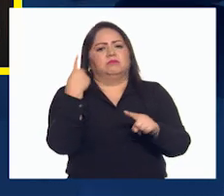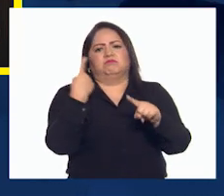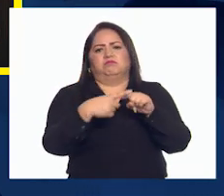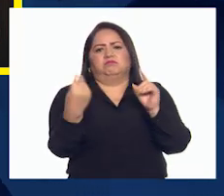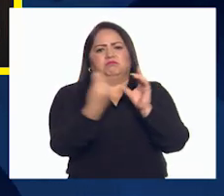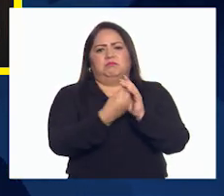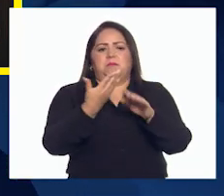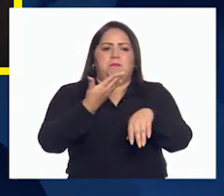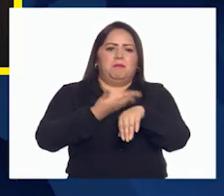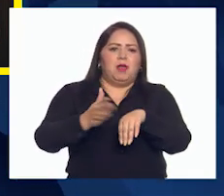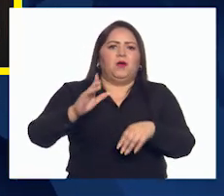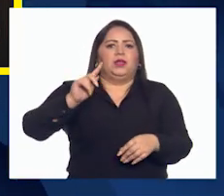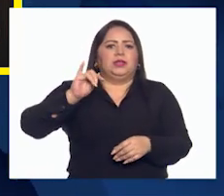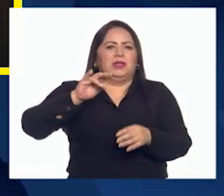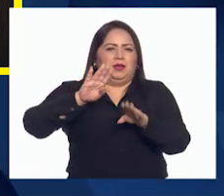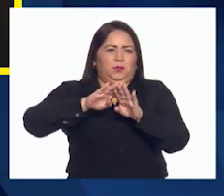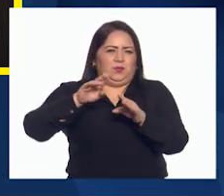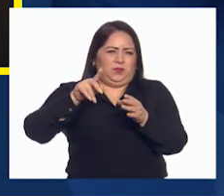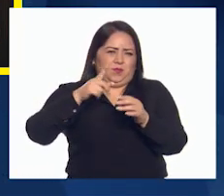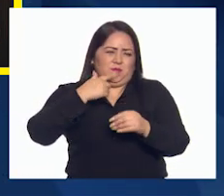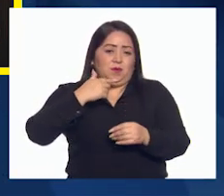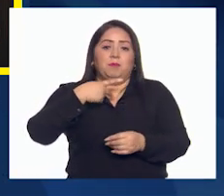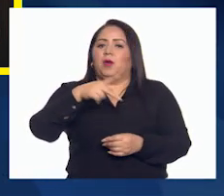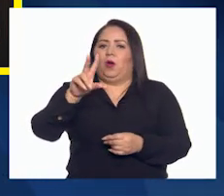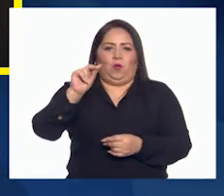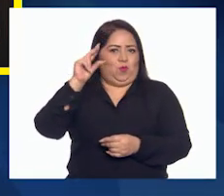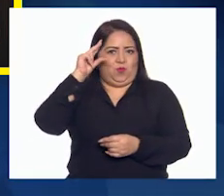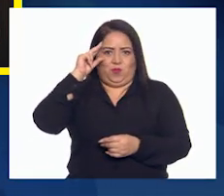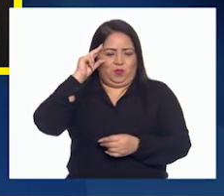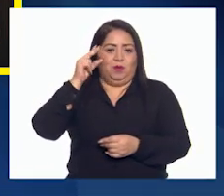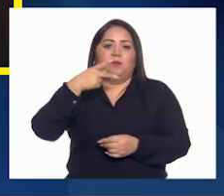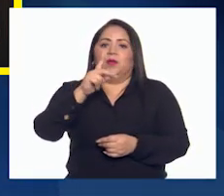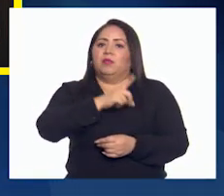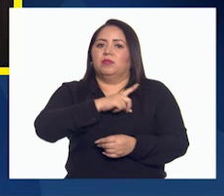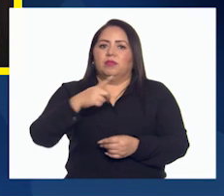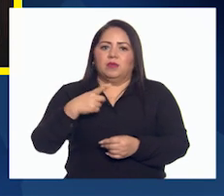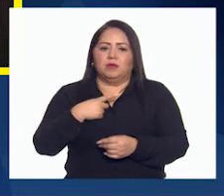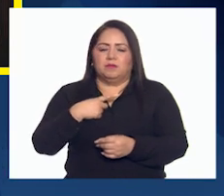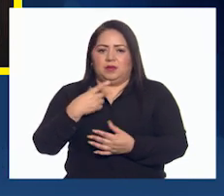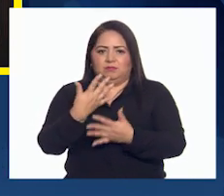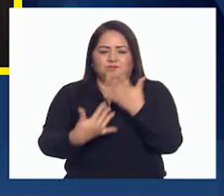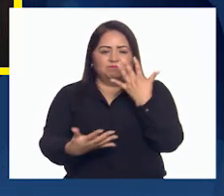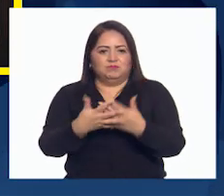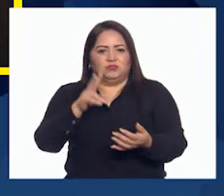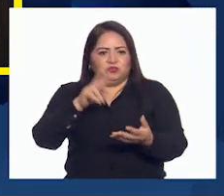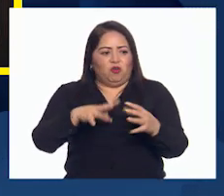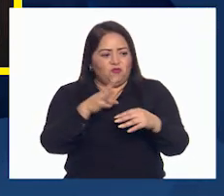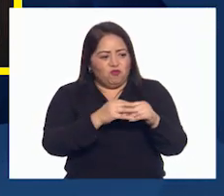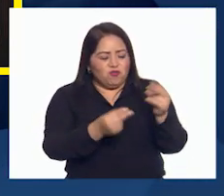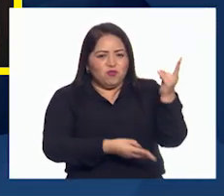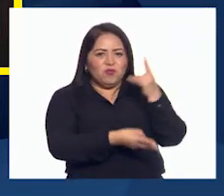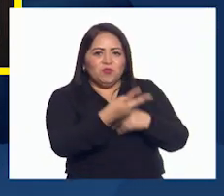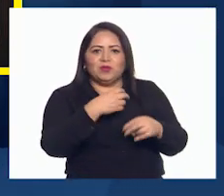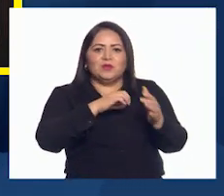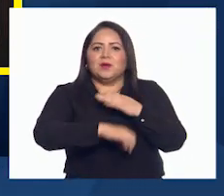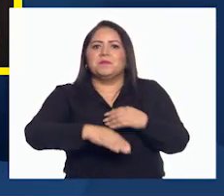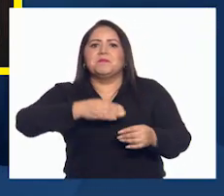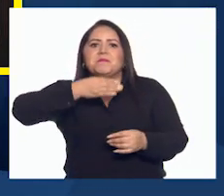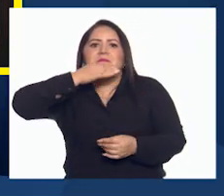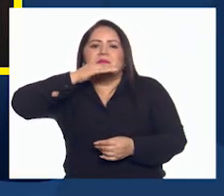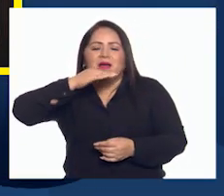clases, blanco y tinto, aunque no de uvas. Deben ser producidos de diversas frutas, así como de